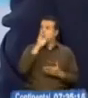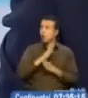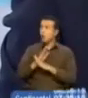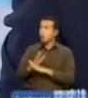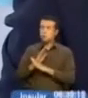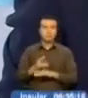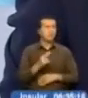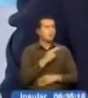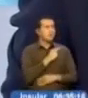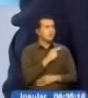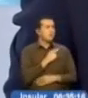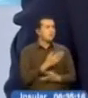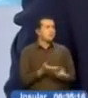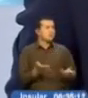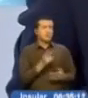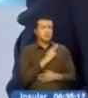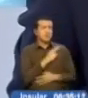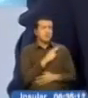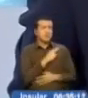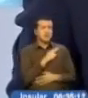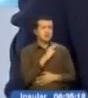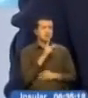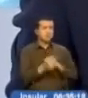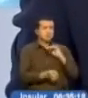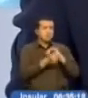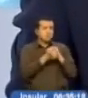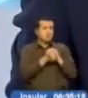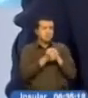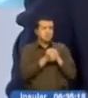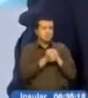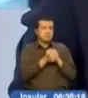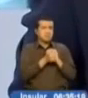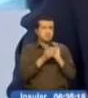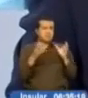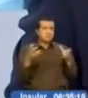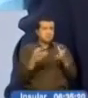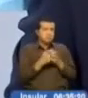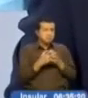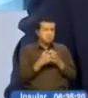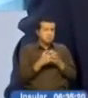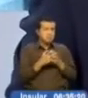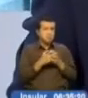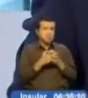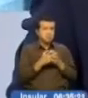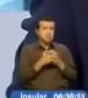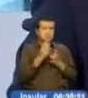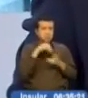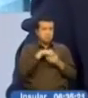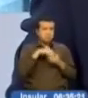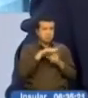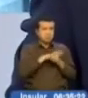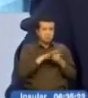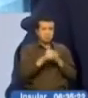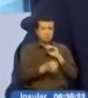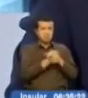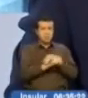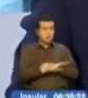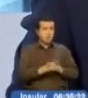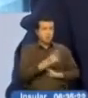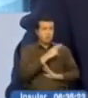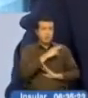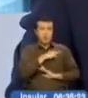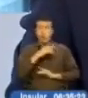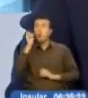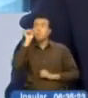está enclaustrada dentro, seamos redundantes, de su claustro. La academia no